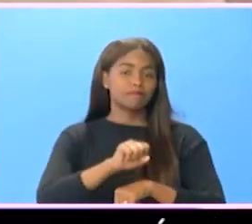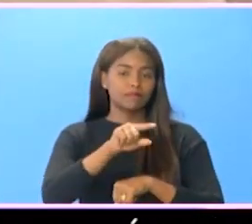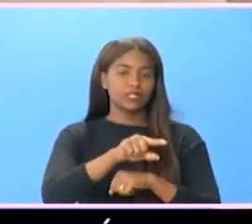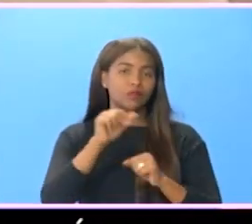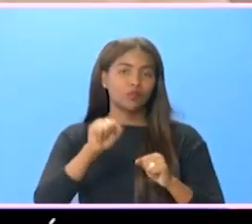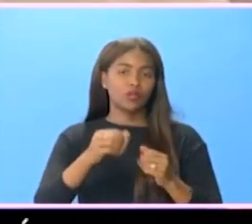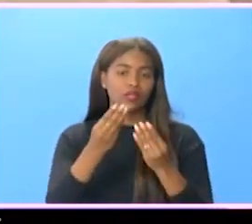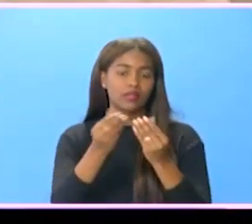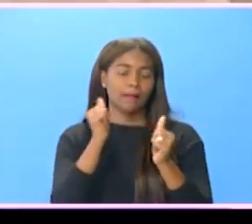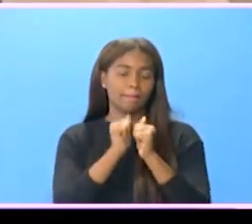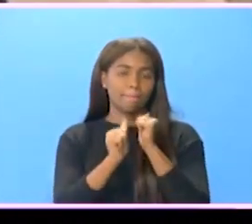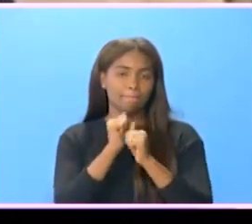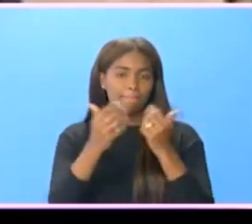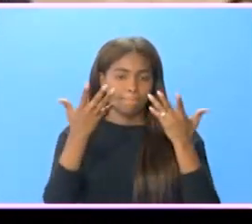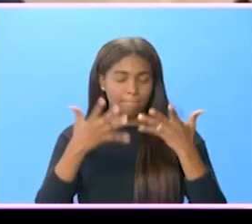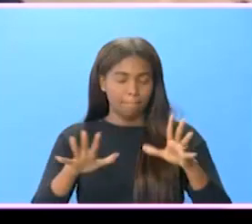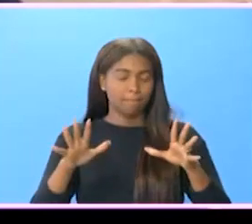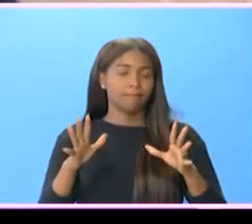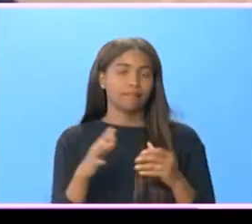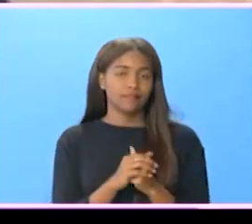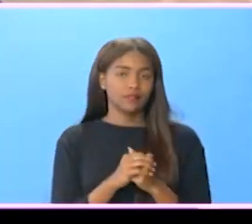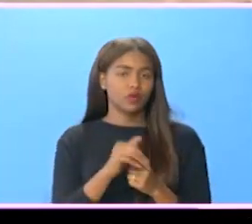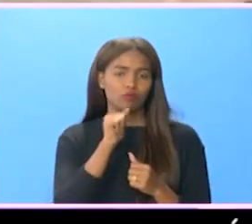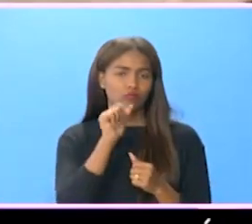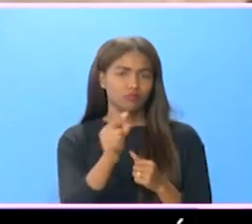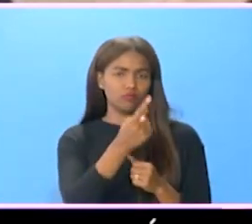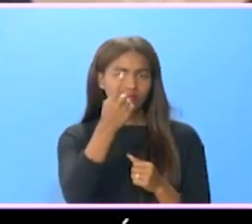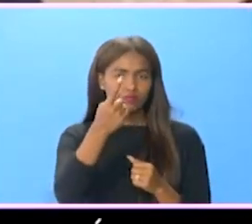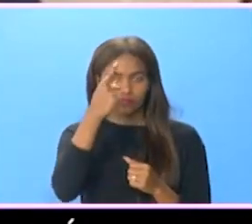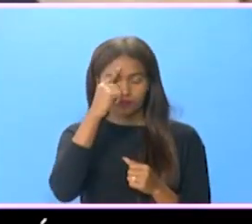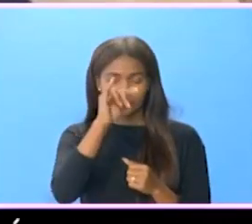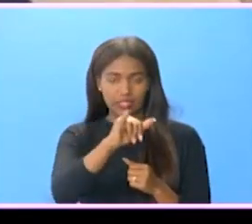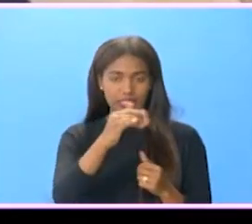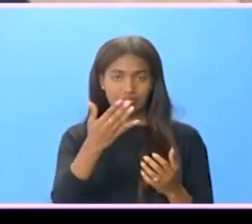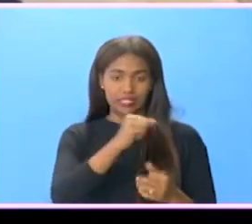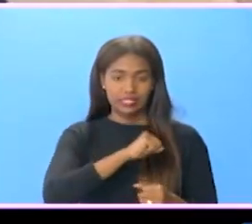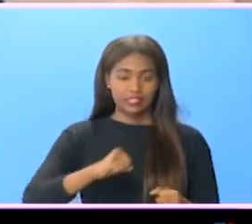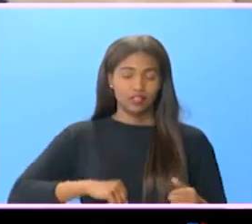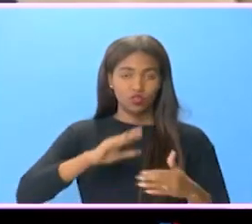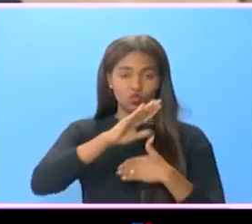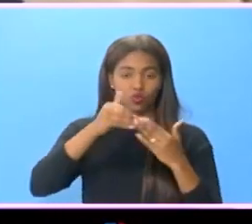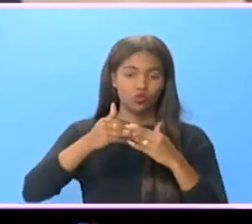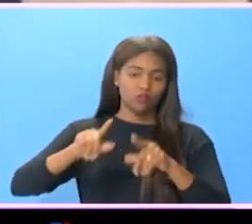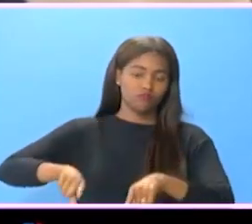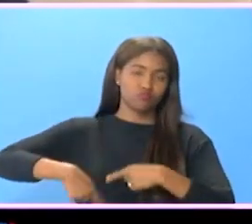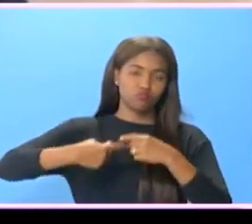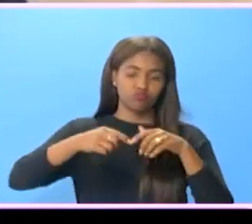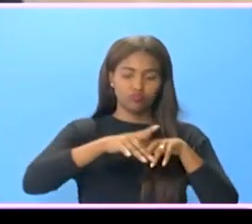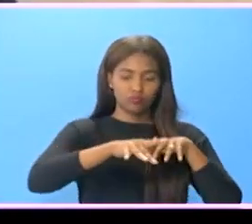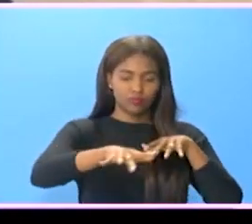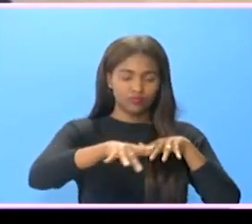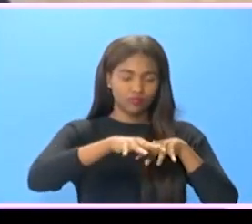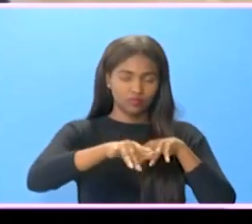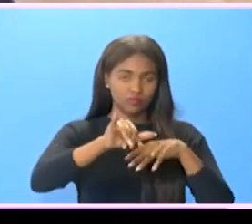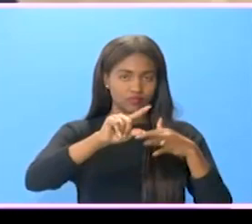resuelva el problema definitivamente, no solamente la intersección, sino en todo el trayecto de la cañada. Eso comienza en el punto cero,